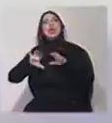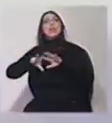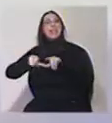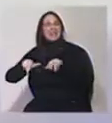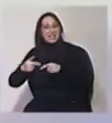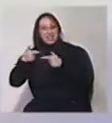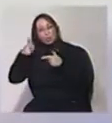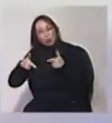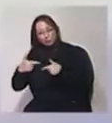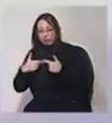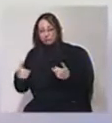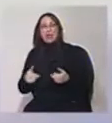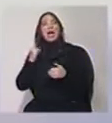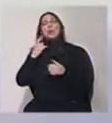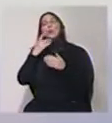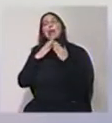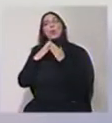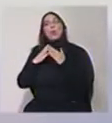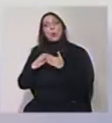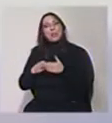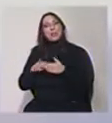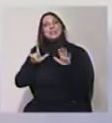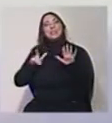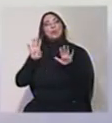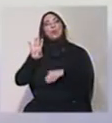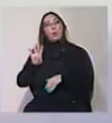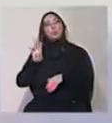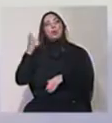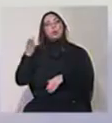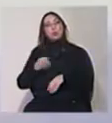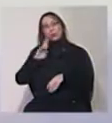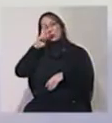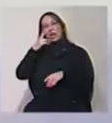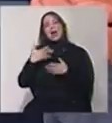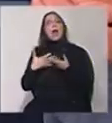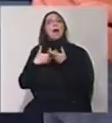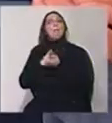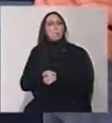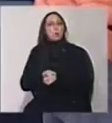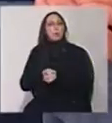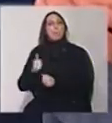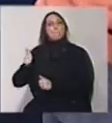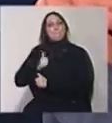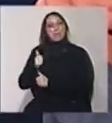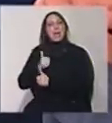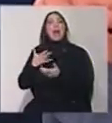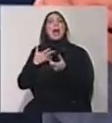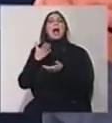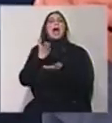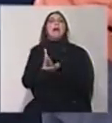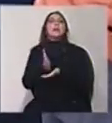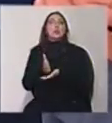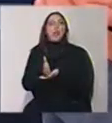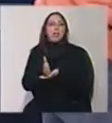una encuesta que se difundió ayer nomás, que 74% de los uruguayos apoyan los militares ayudando. O sea, no se